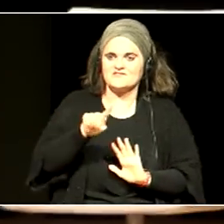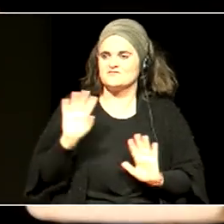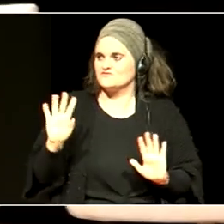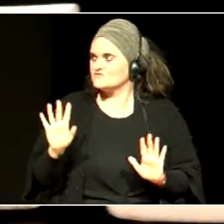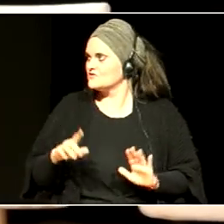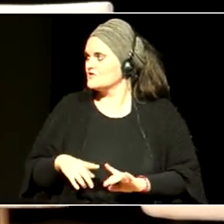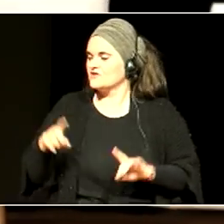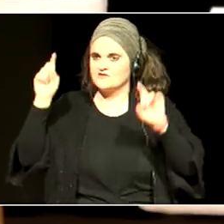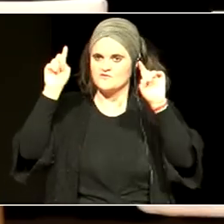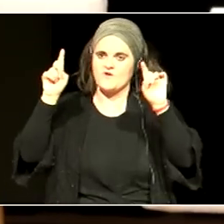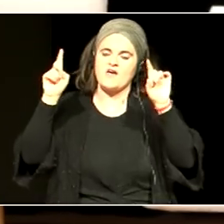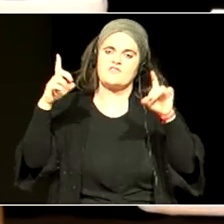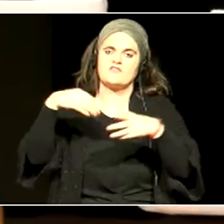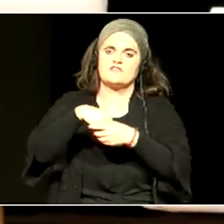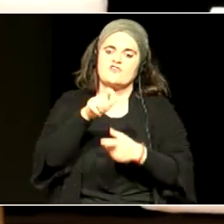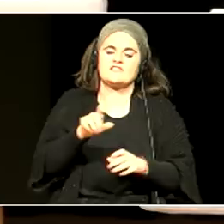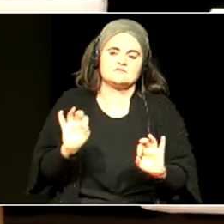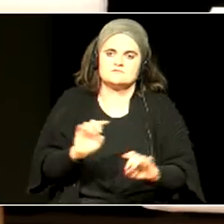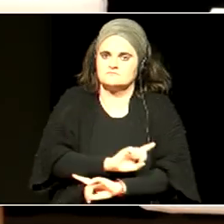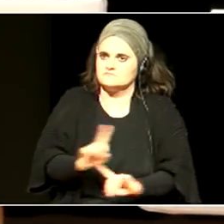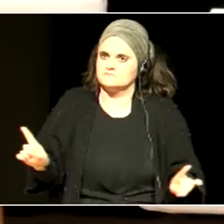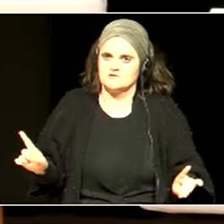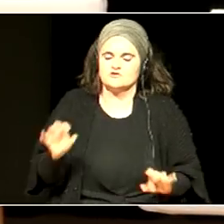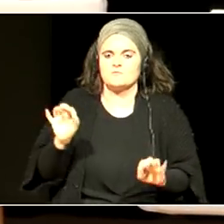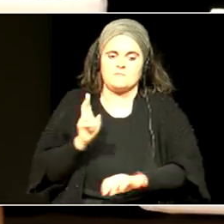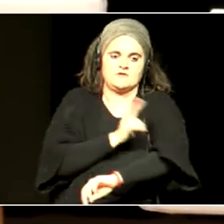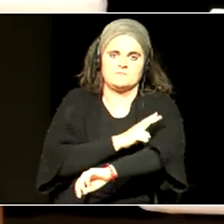euno jend es normale